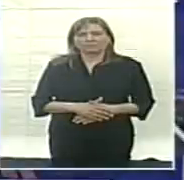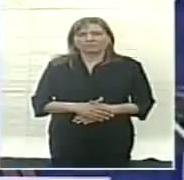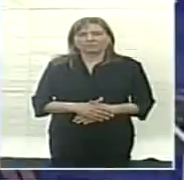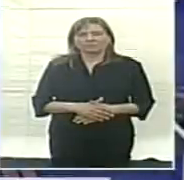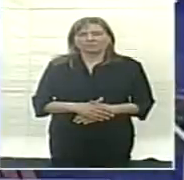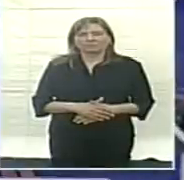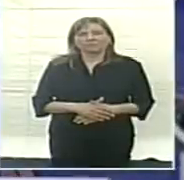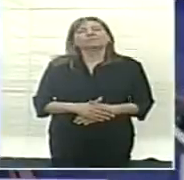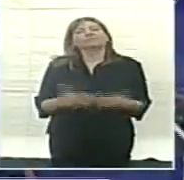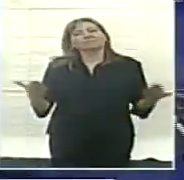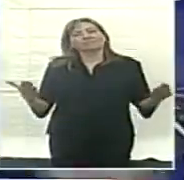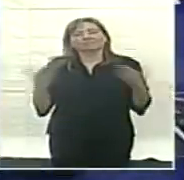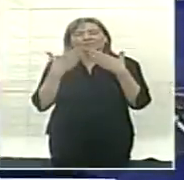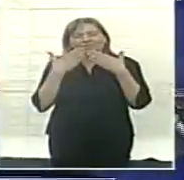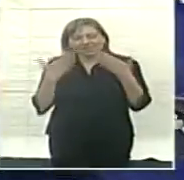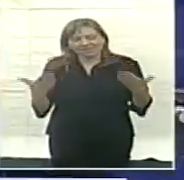Gracias.